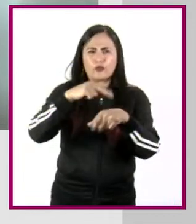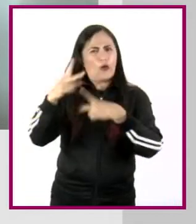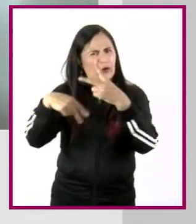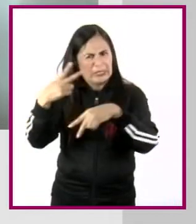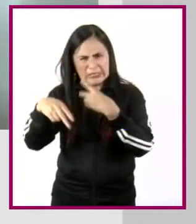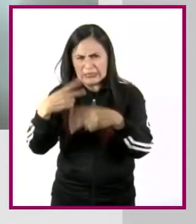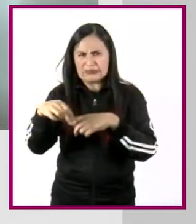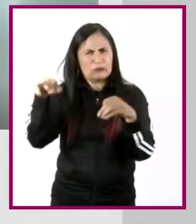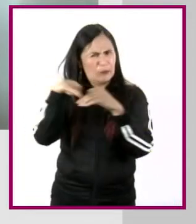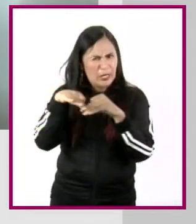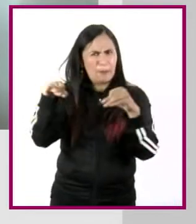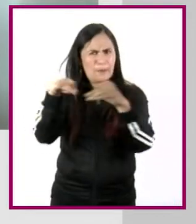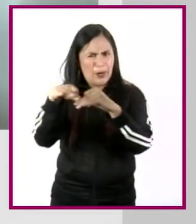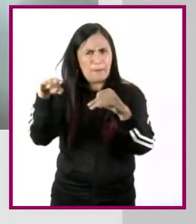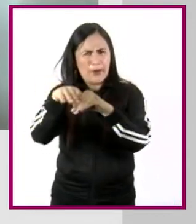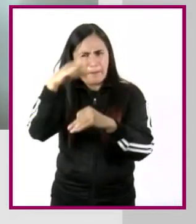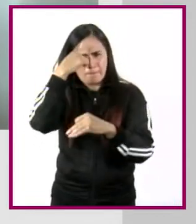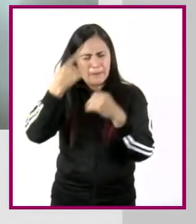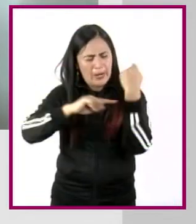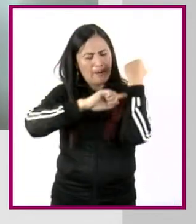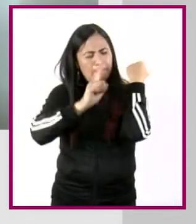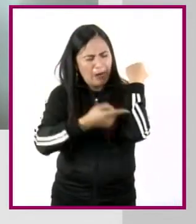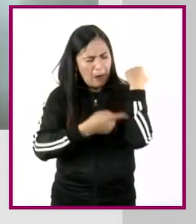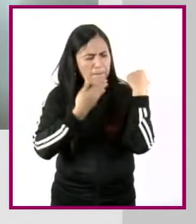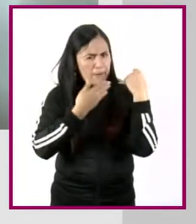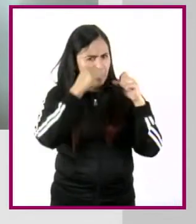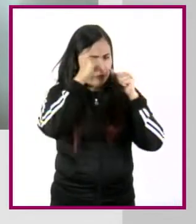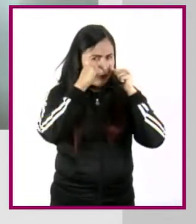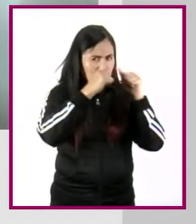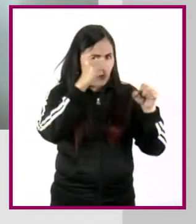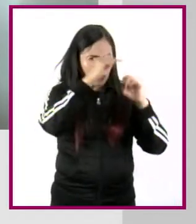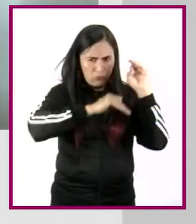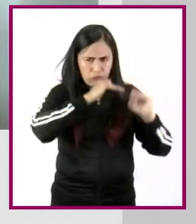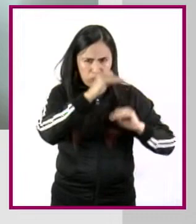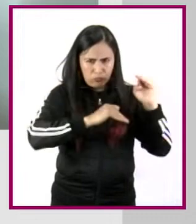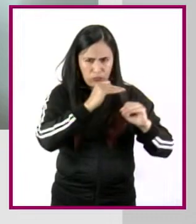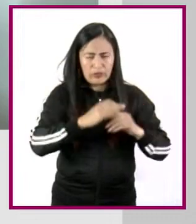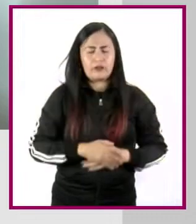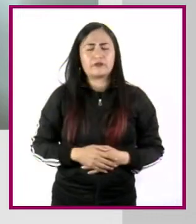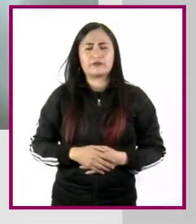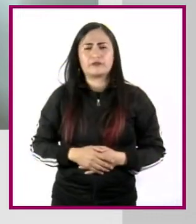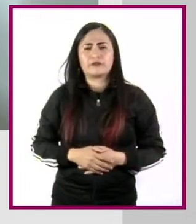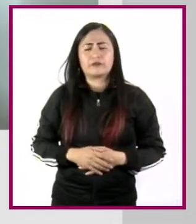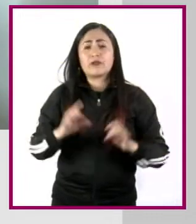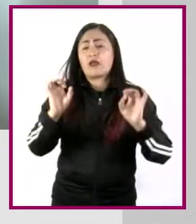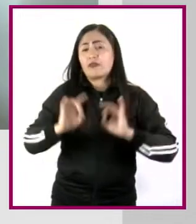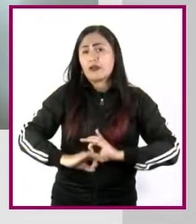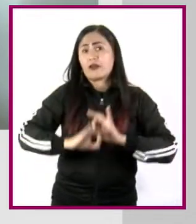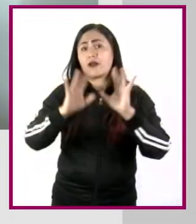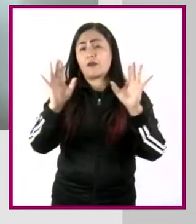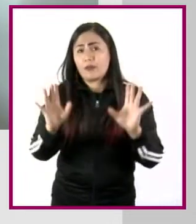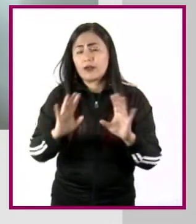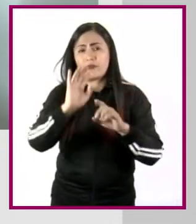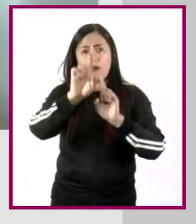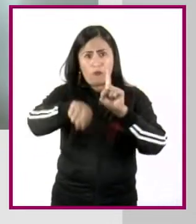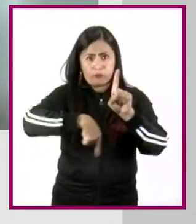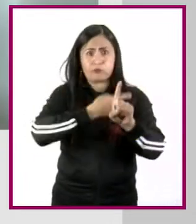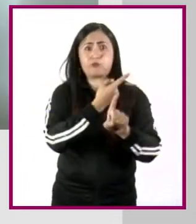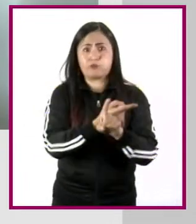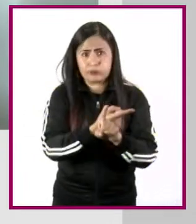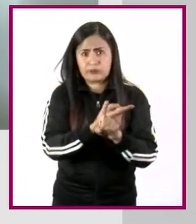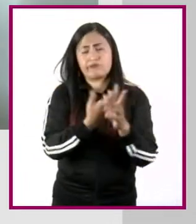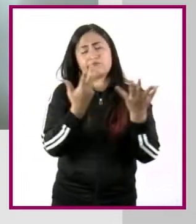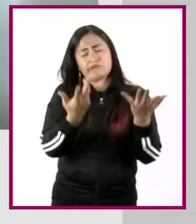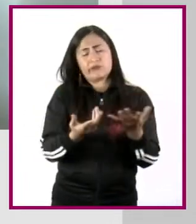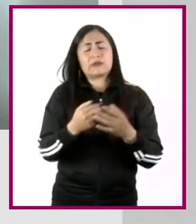se culmine con las mejores condiciones posibles. Si el embarazo fue ocasionado por violencia sexual, pues recordar que